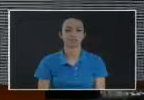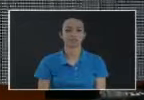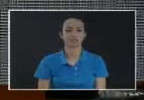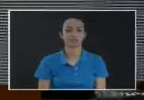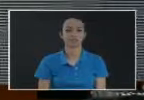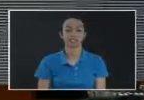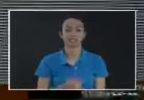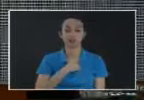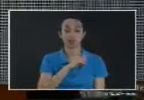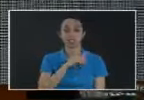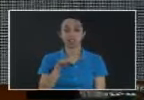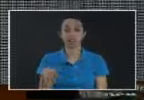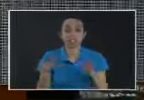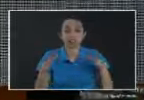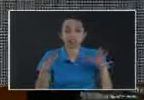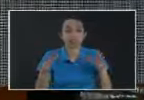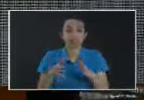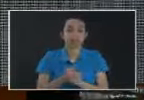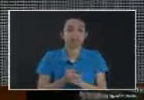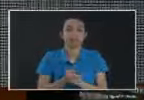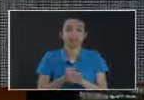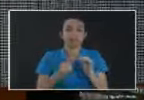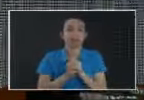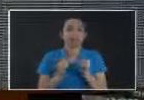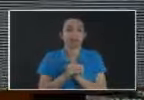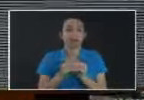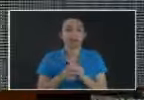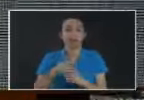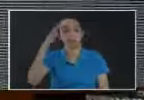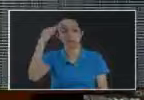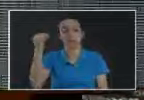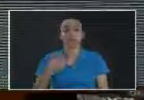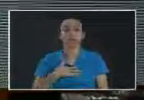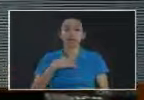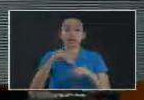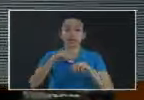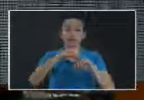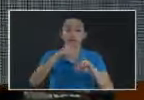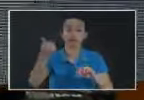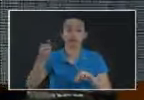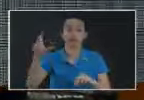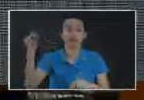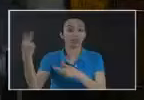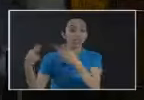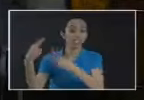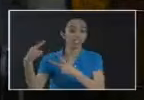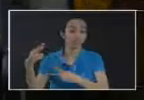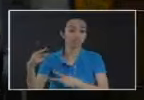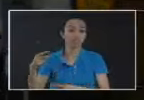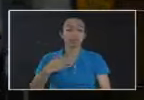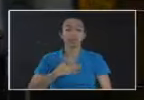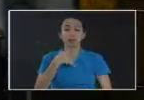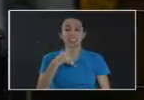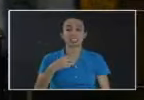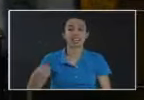Y yo estaba un poco nervioso porque ya me habían ido a decir, porque mi esposa no llegaba. Vamos a empezar antes, me